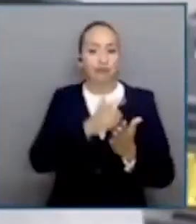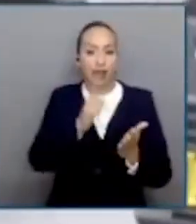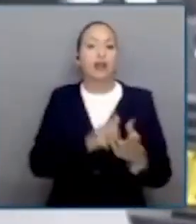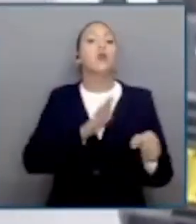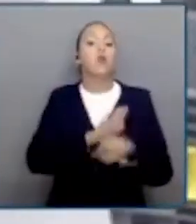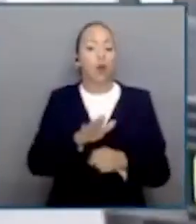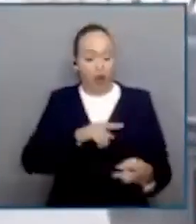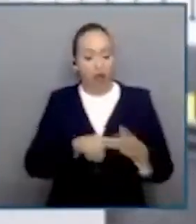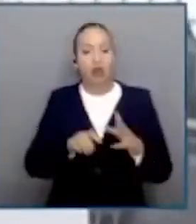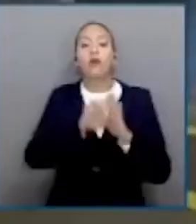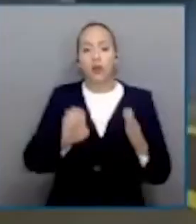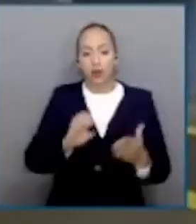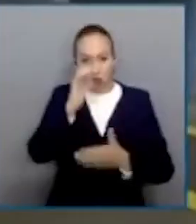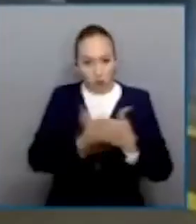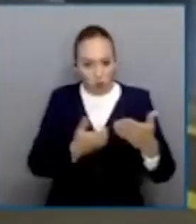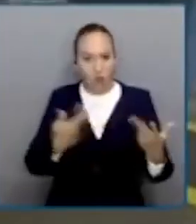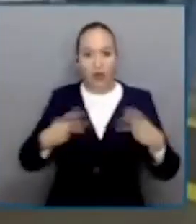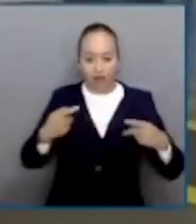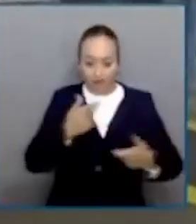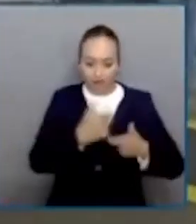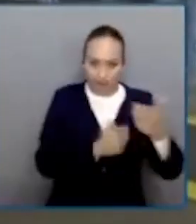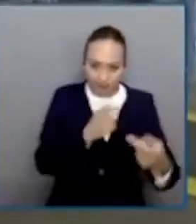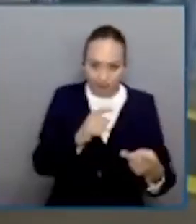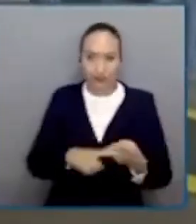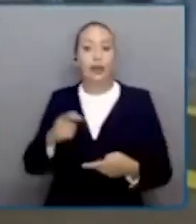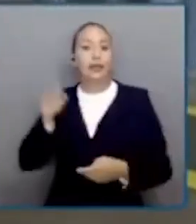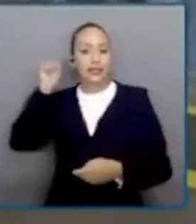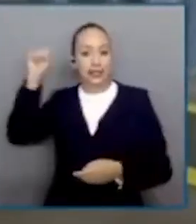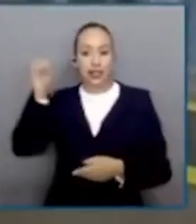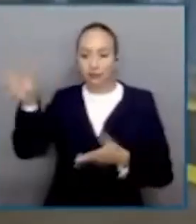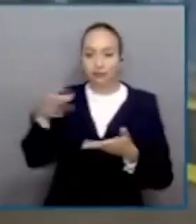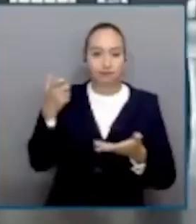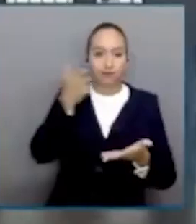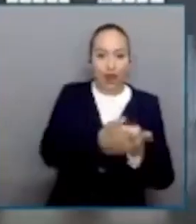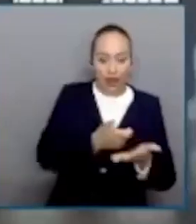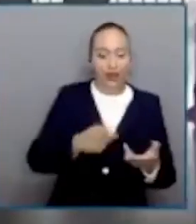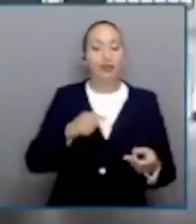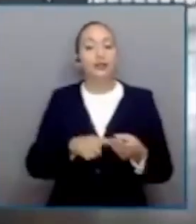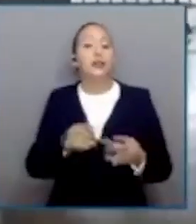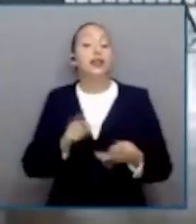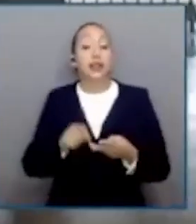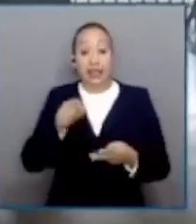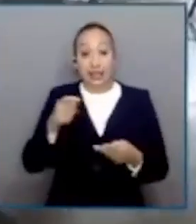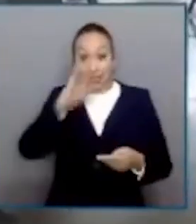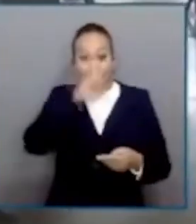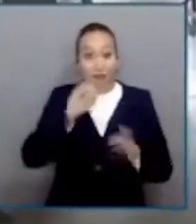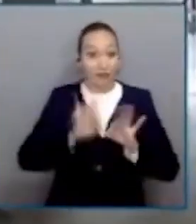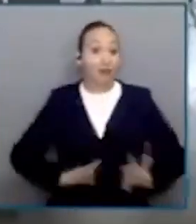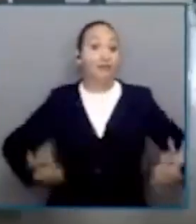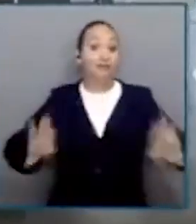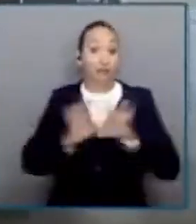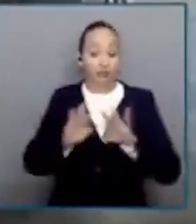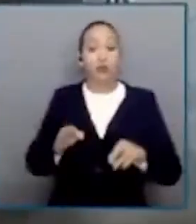del contrato colectivo y el pago de cuotas sindicales su participación en este caso es indispensable ya que debe conservar y exhibir los